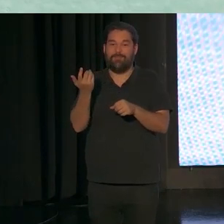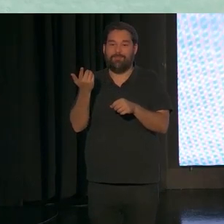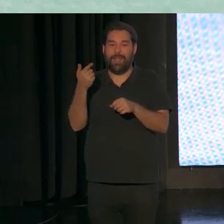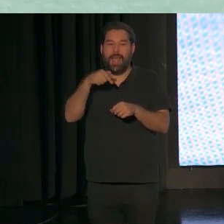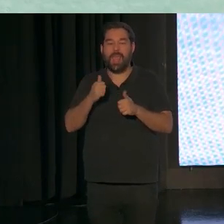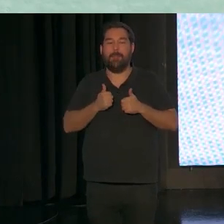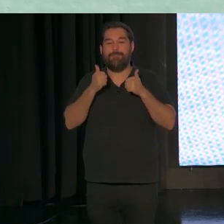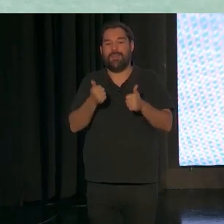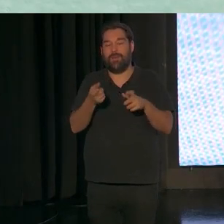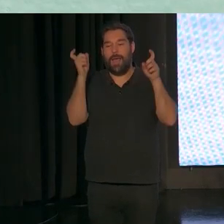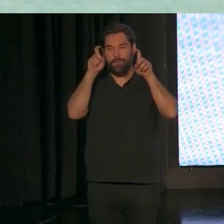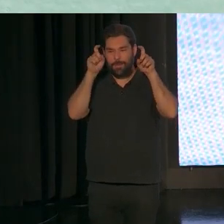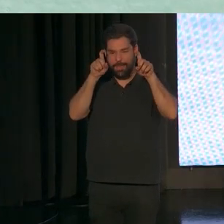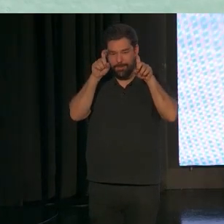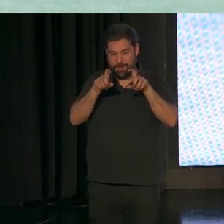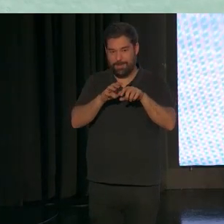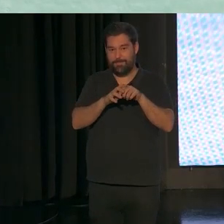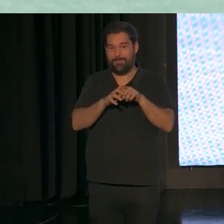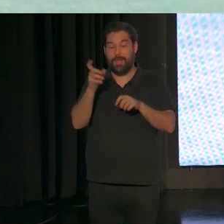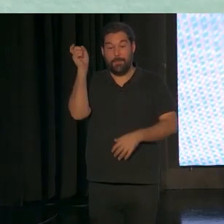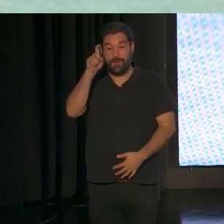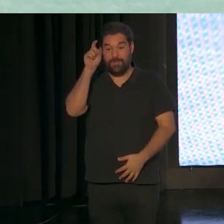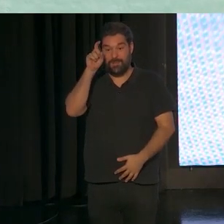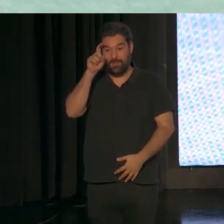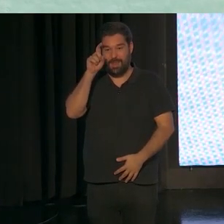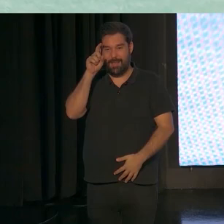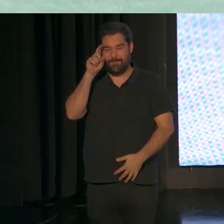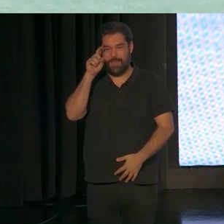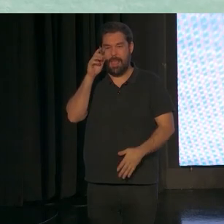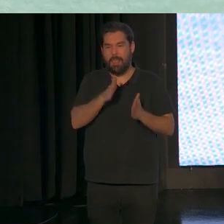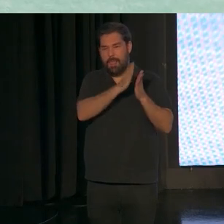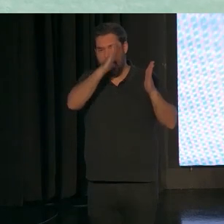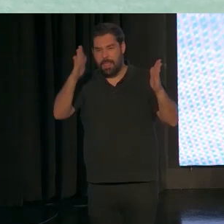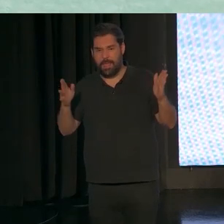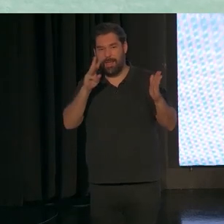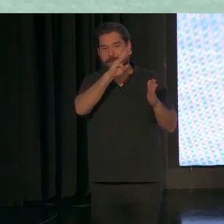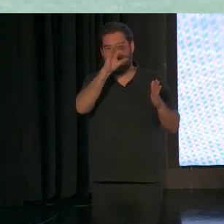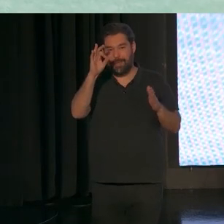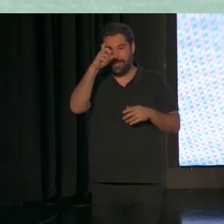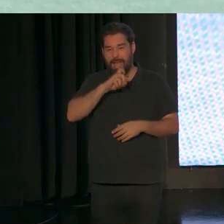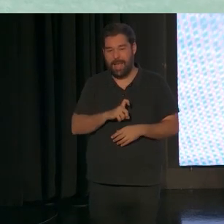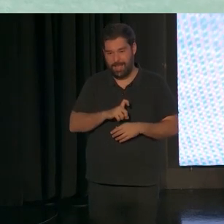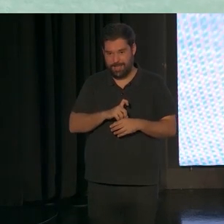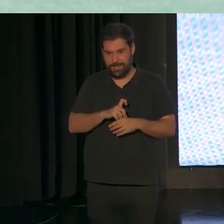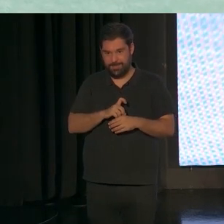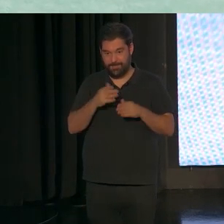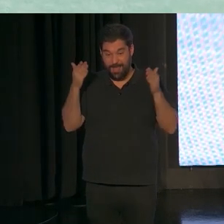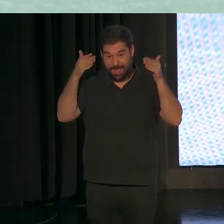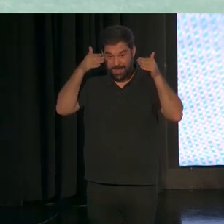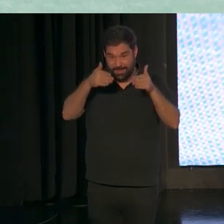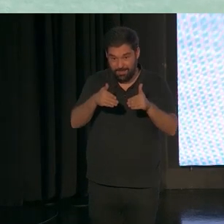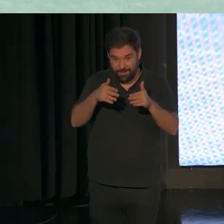como educadora durante más de 30 años dedicada a la atención temprana en el ámbito de la educación